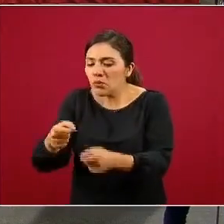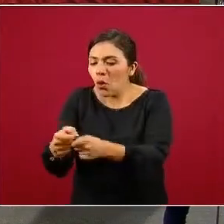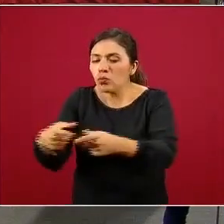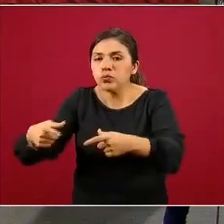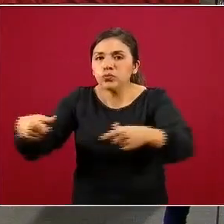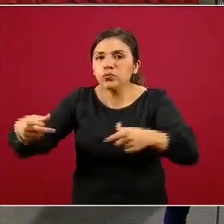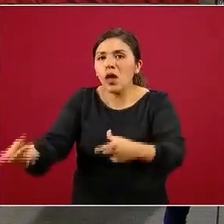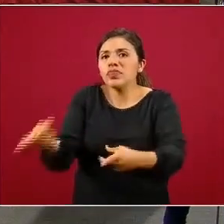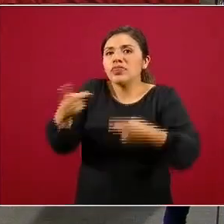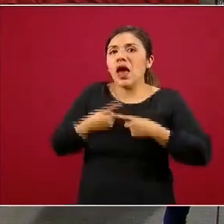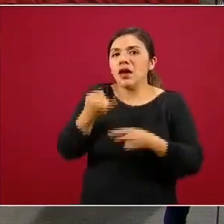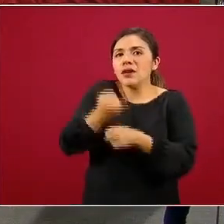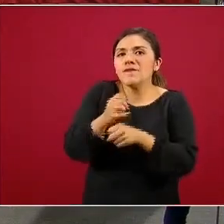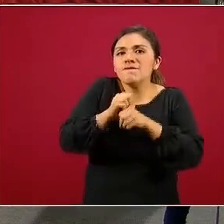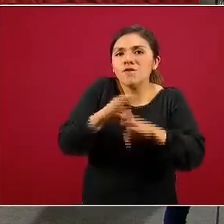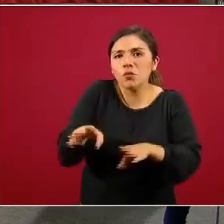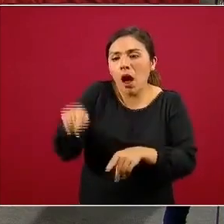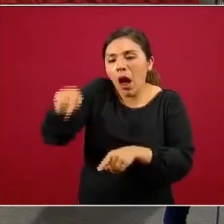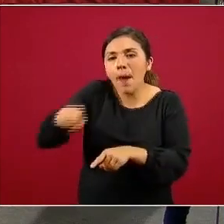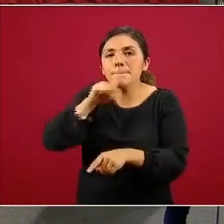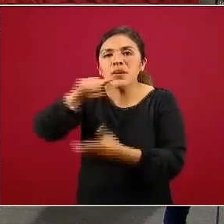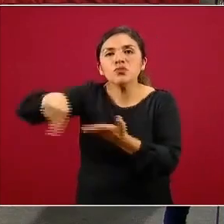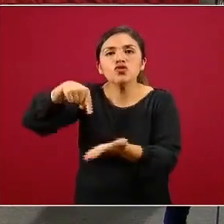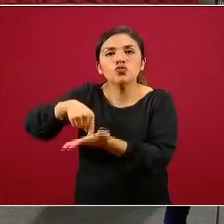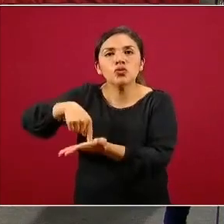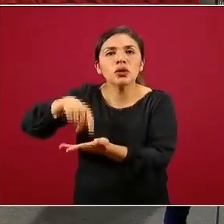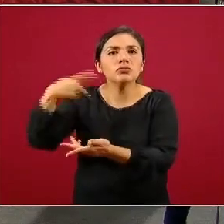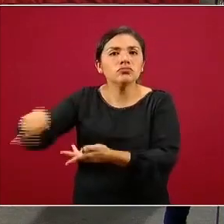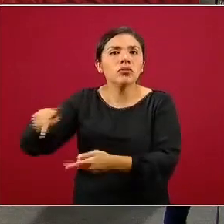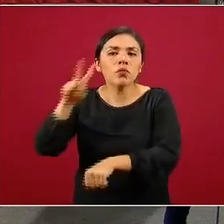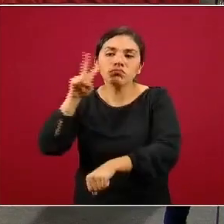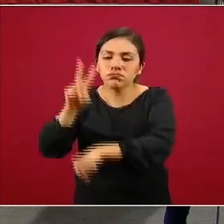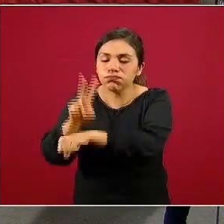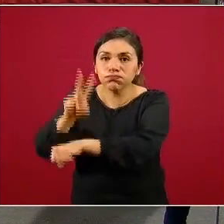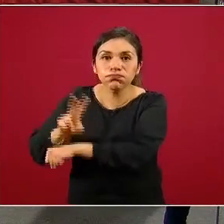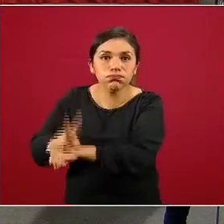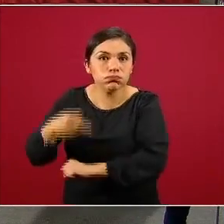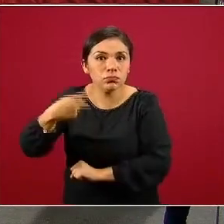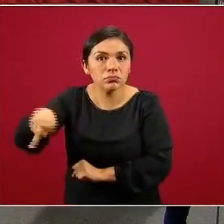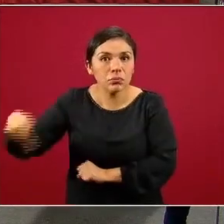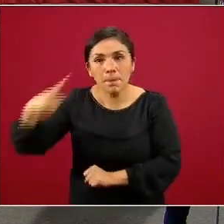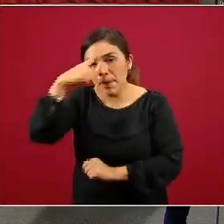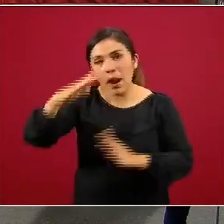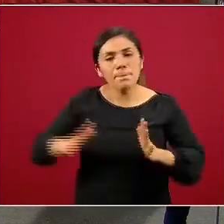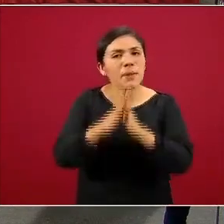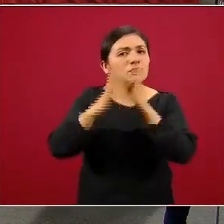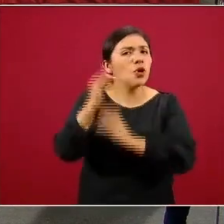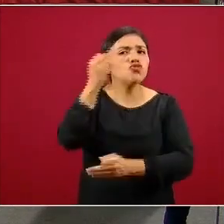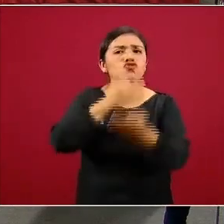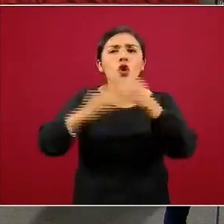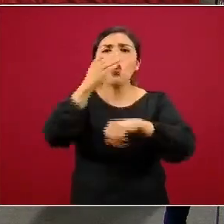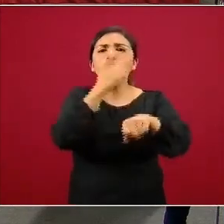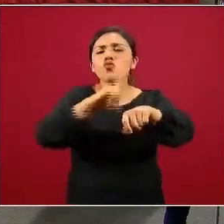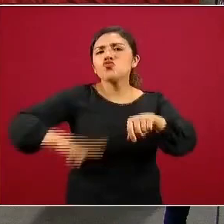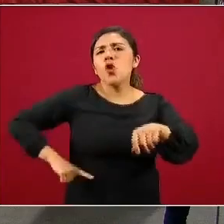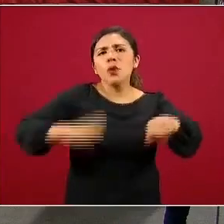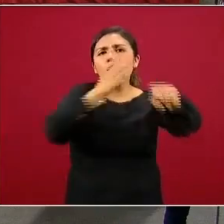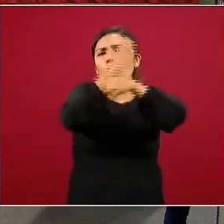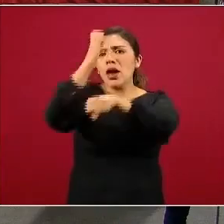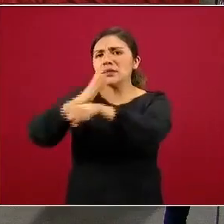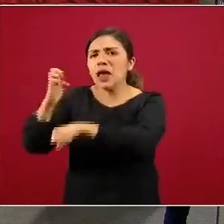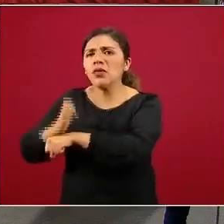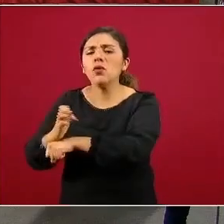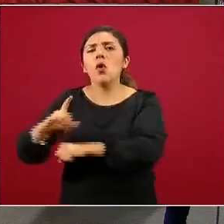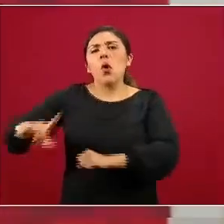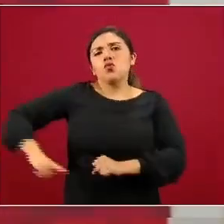Nosotros no tenemos más datos que los que produce el Sistema Nacional de Vigilancia Epidemiológica, en el que participan todos los gobiernos estatales,